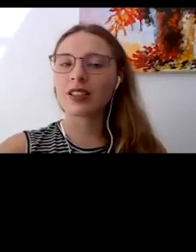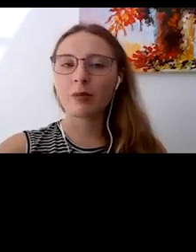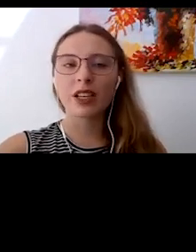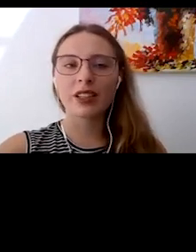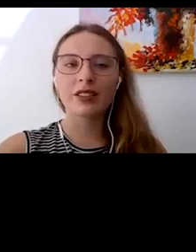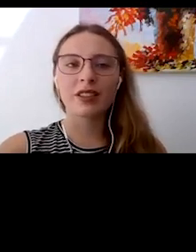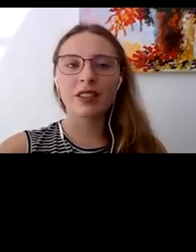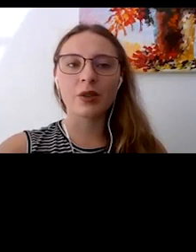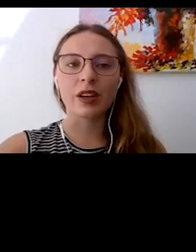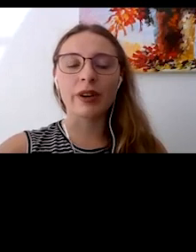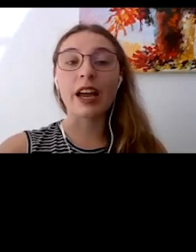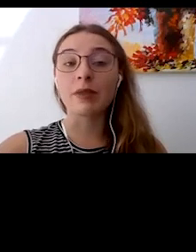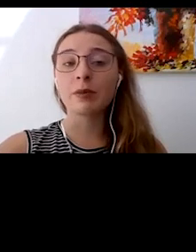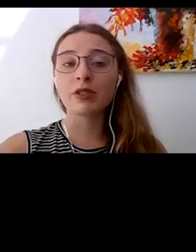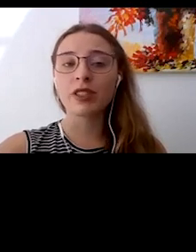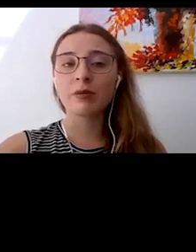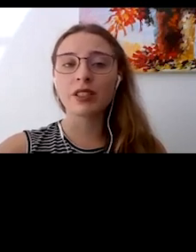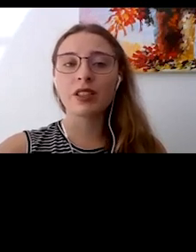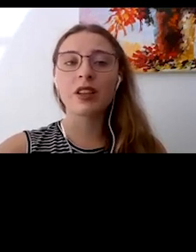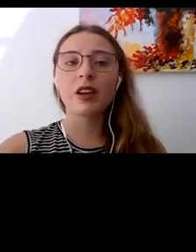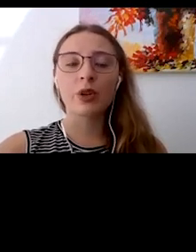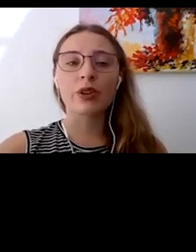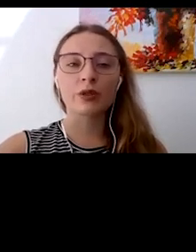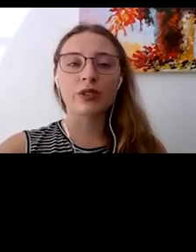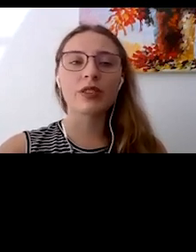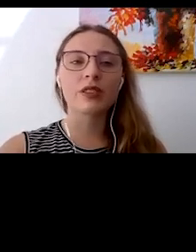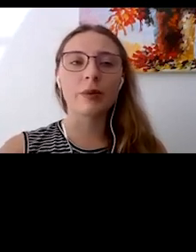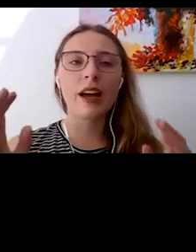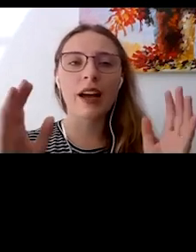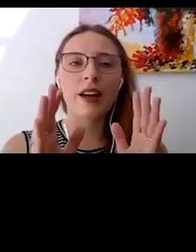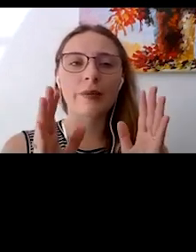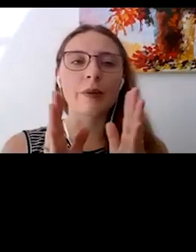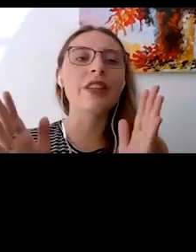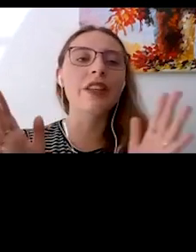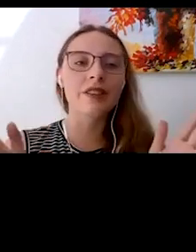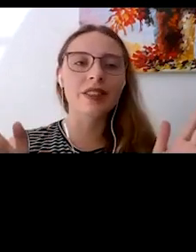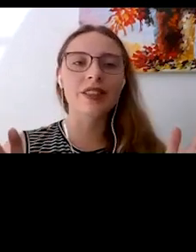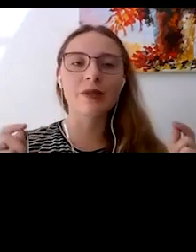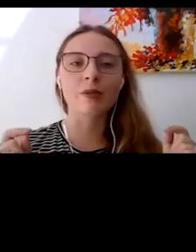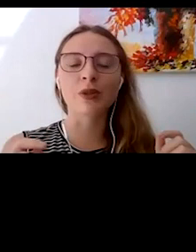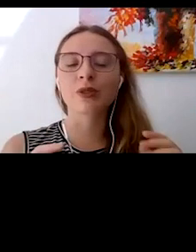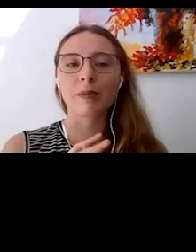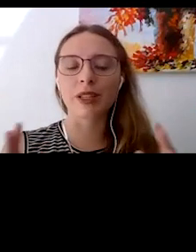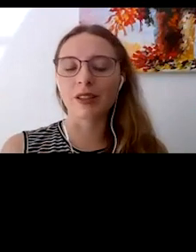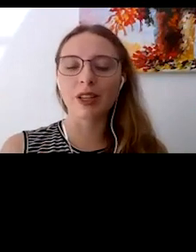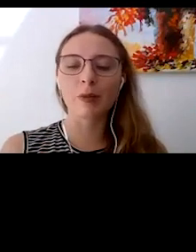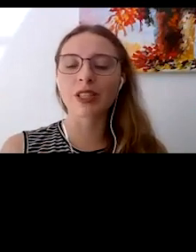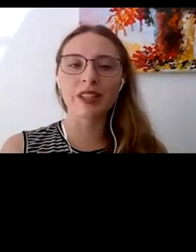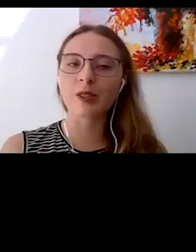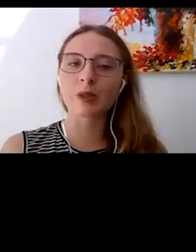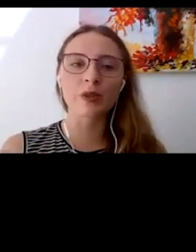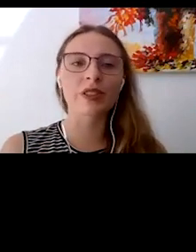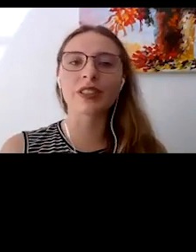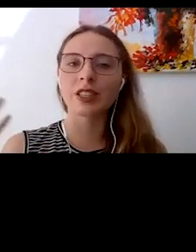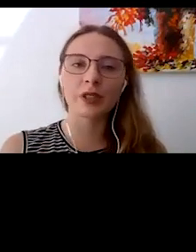se tiene que aplicar este criterio de, a ver, ¿hay más pensiones alimenticias? Bueno, entonces se va a dividir de cierta forma, ¿no? Si el empleado percibe